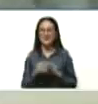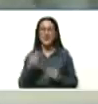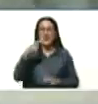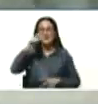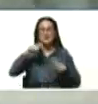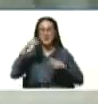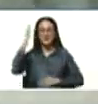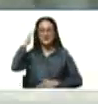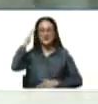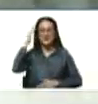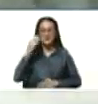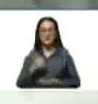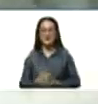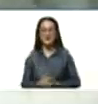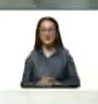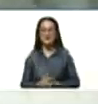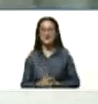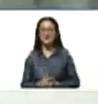sepa.